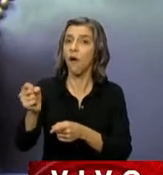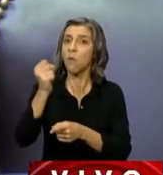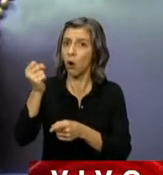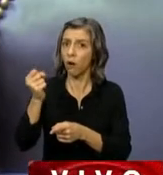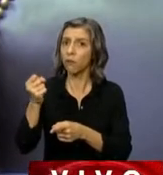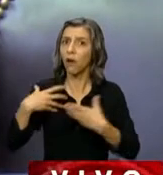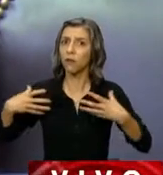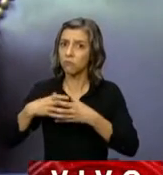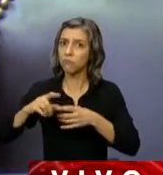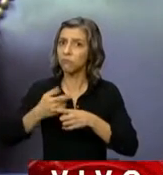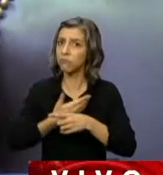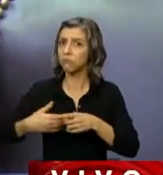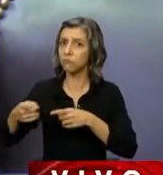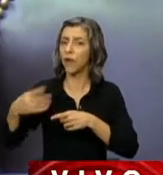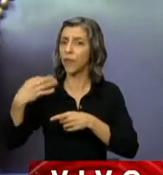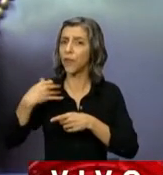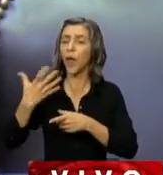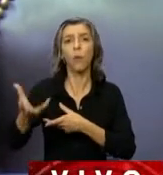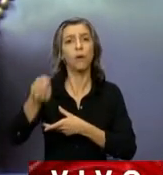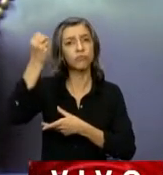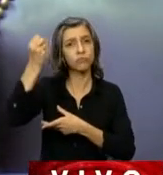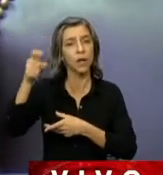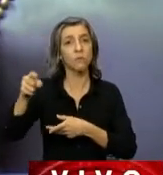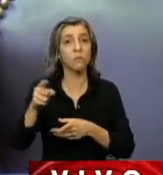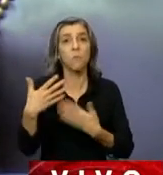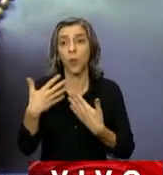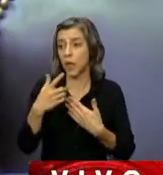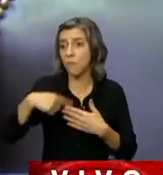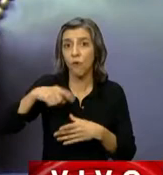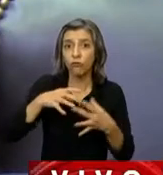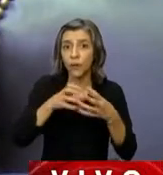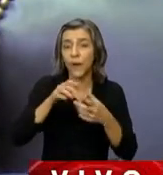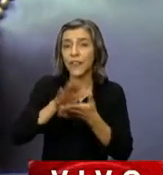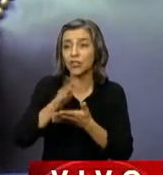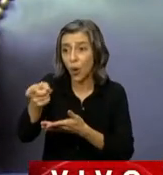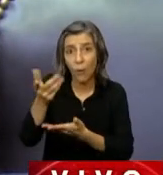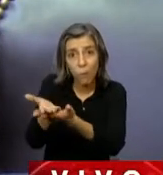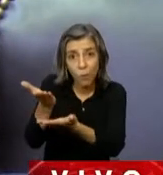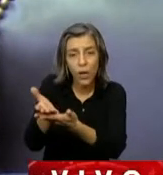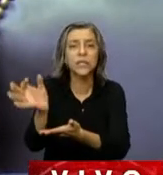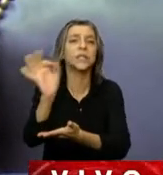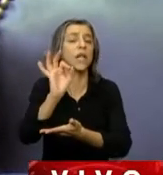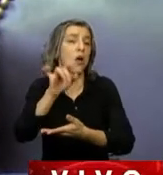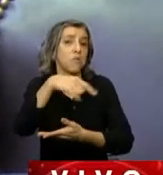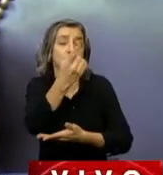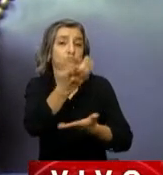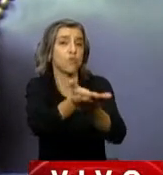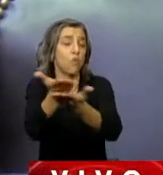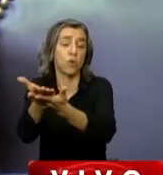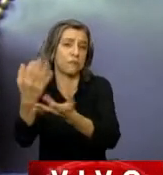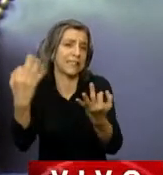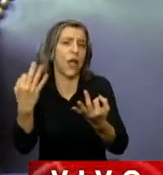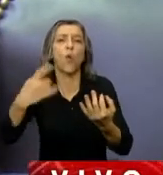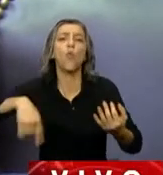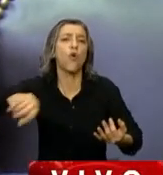oficialismo, pero podríamos haber discutido esa propuesta que acaba de hacer el diputado Tetaz y otras propuestas que seguramente hubieran